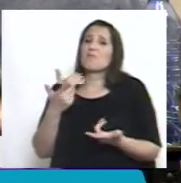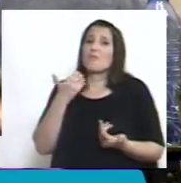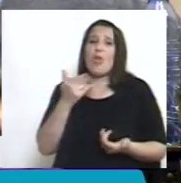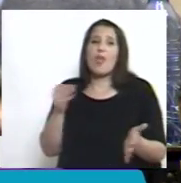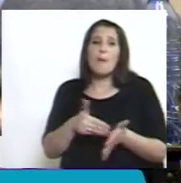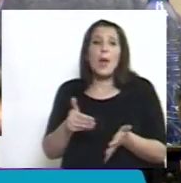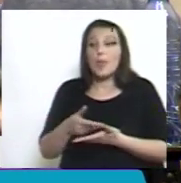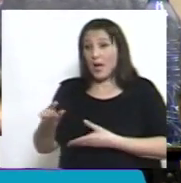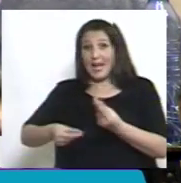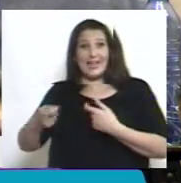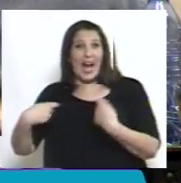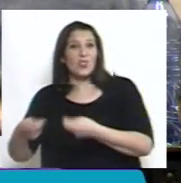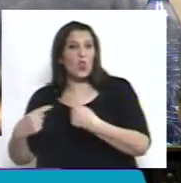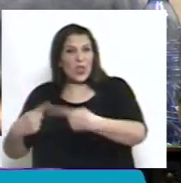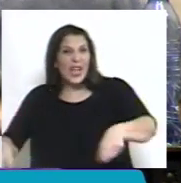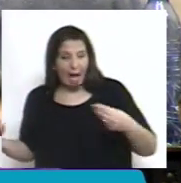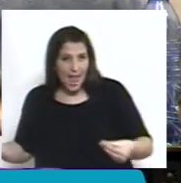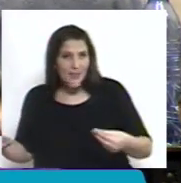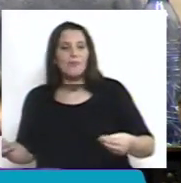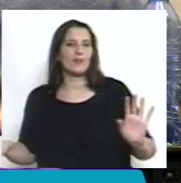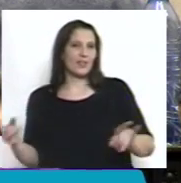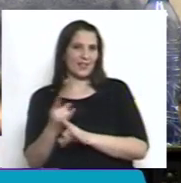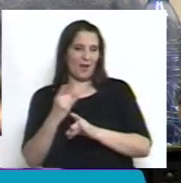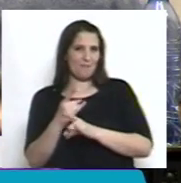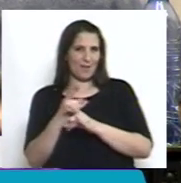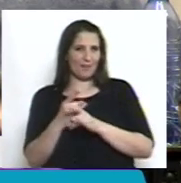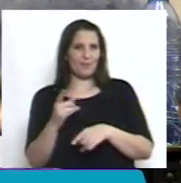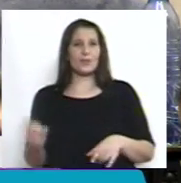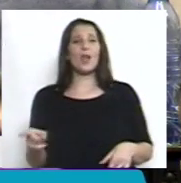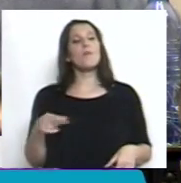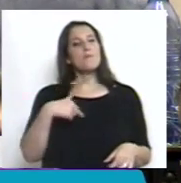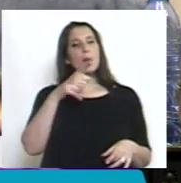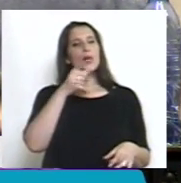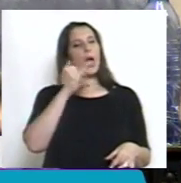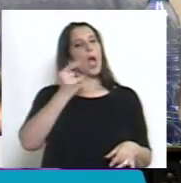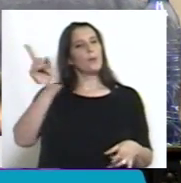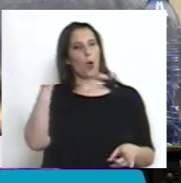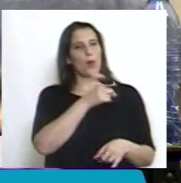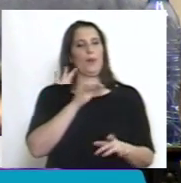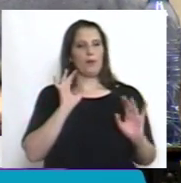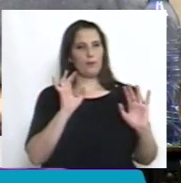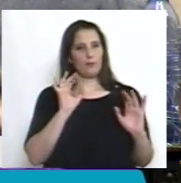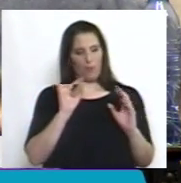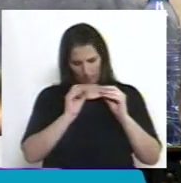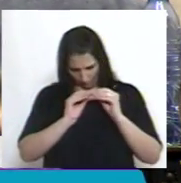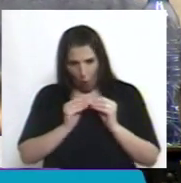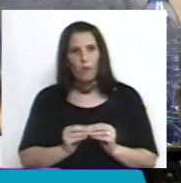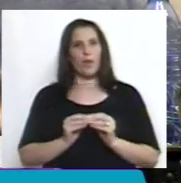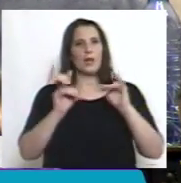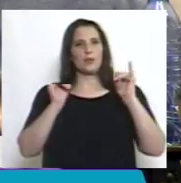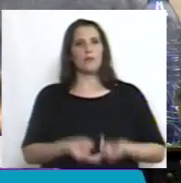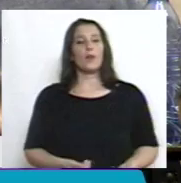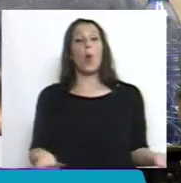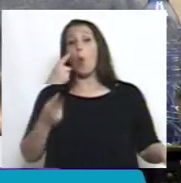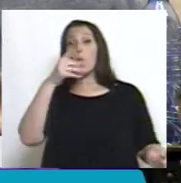que se haga con ese gasto, como siempre, me parece que eso es lo relevante, pero tenemos un problema, porque en los últimos 4